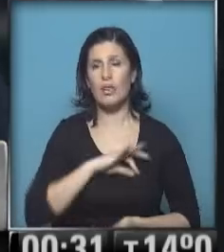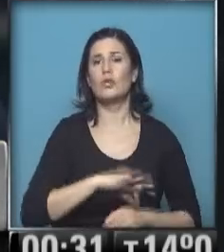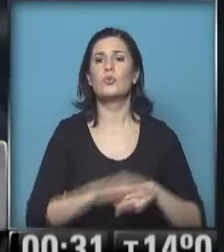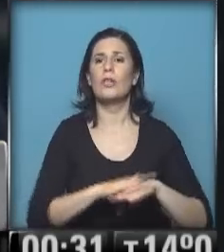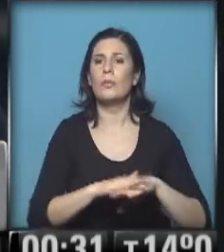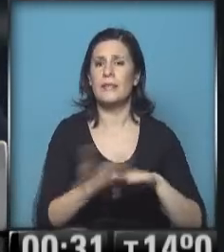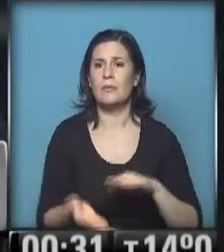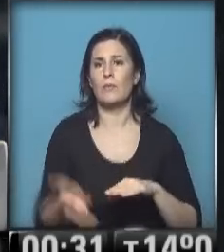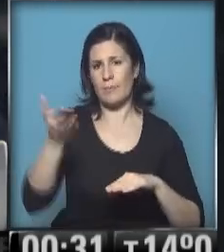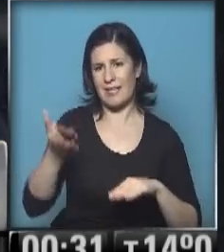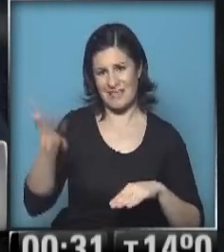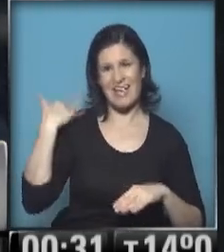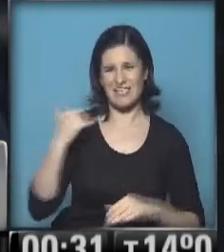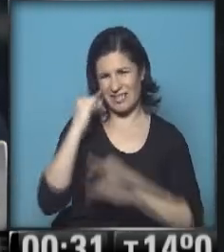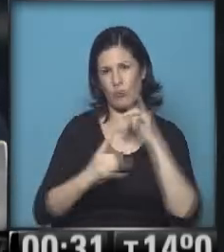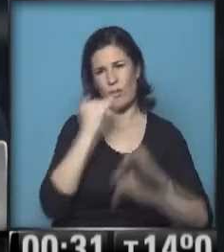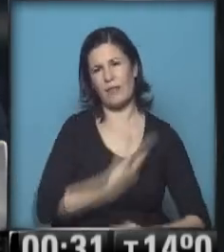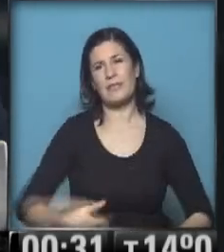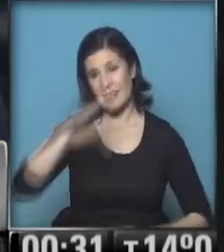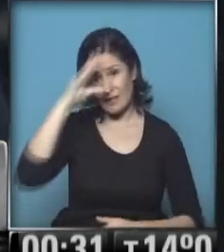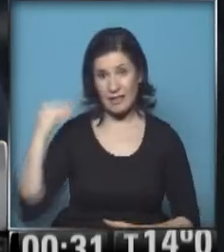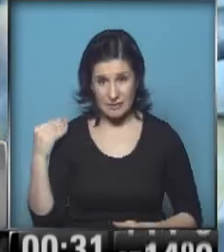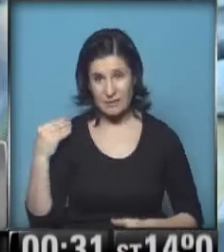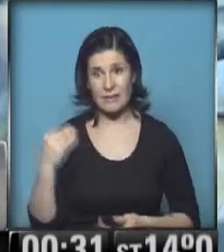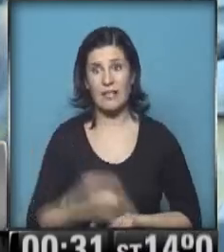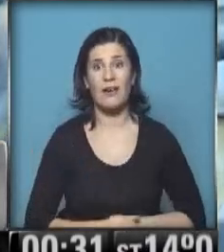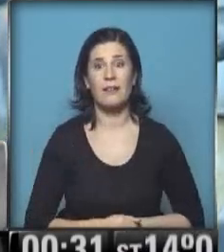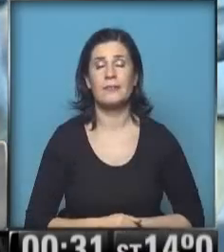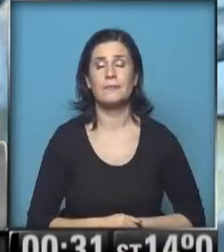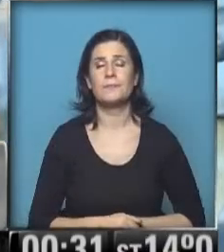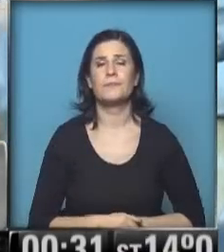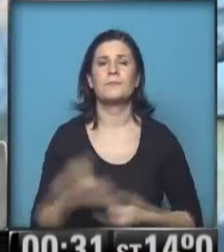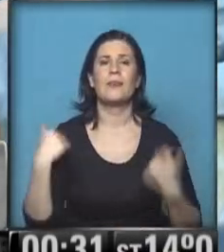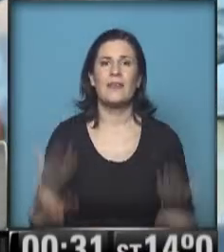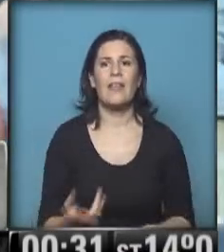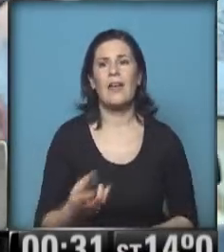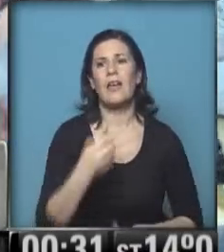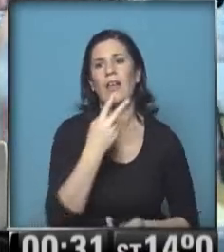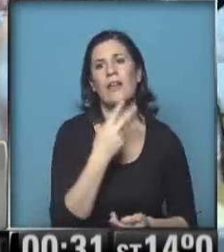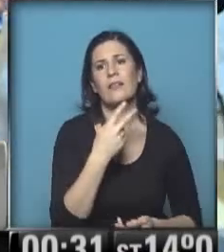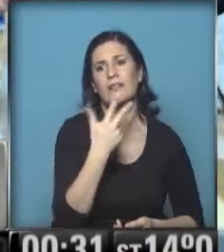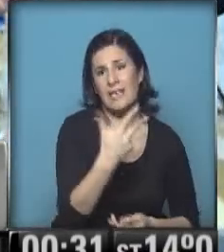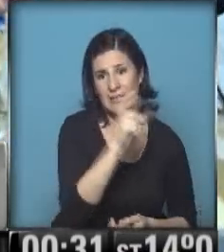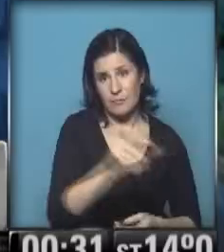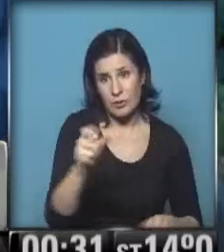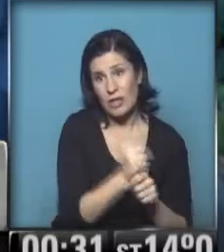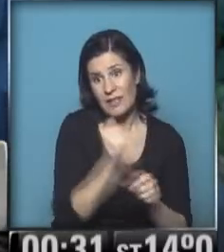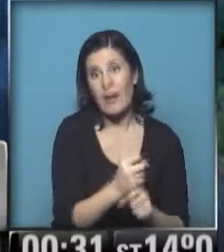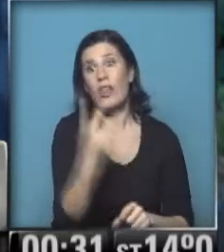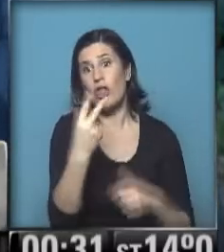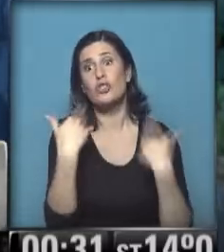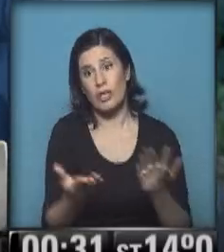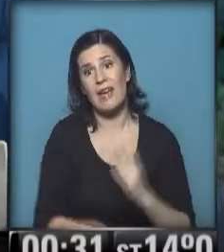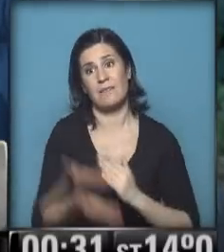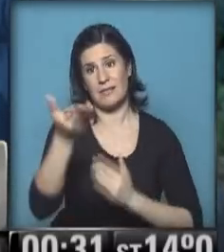piso salarial anunciado ayer por la presidenta Cristina Fernández beneficia a 2 de cada 3 trabajadores. Es el